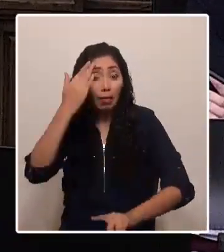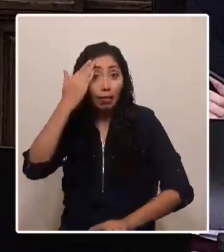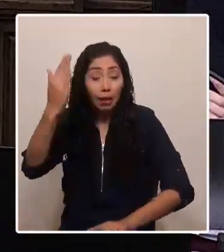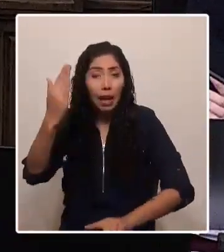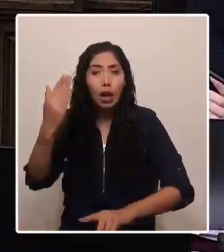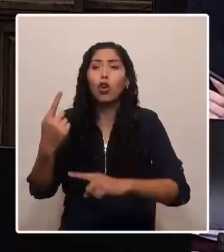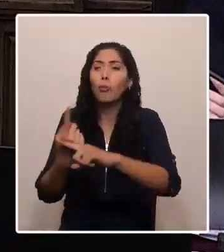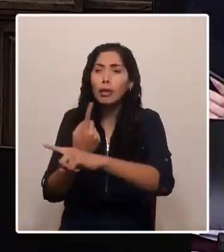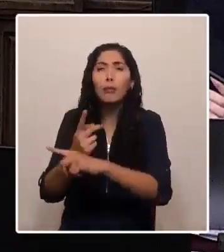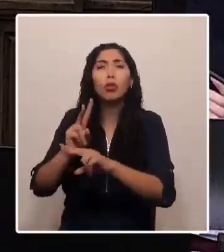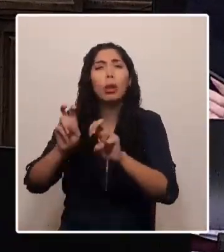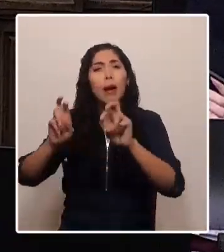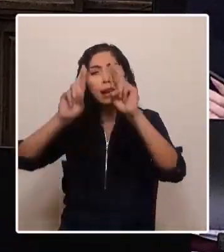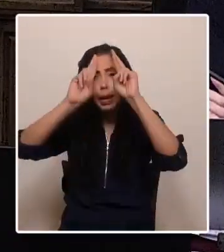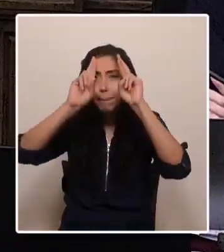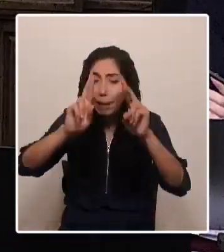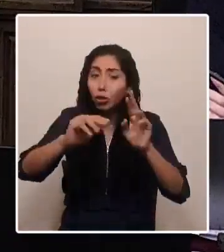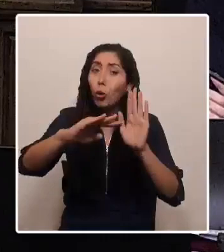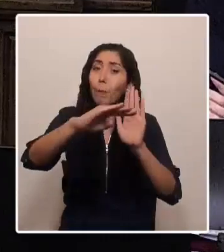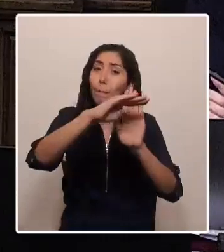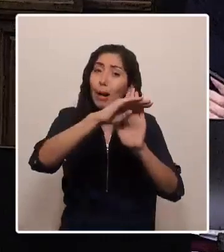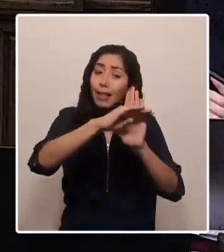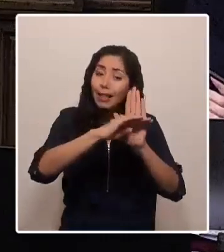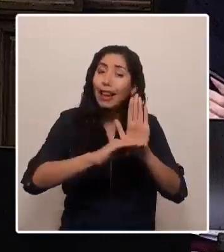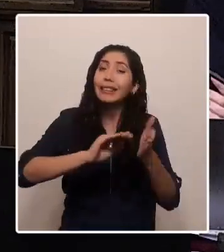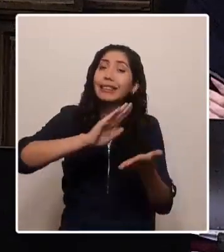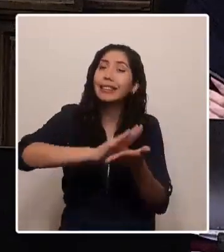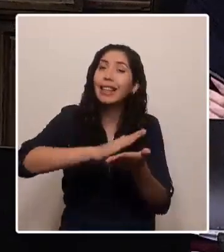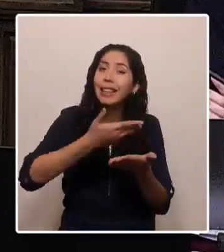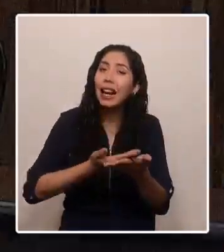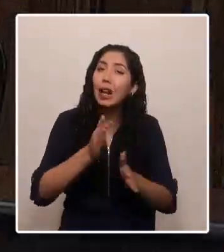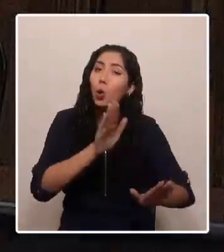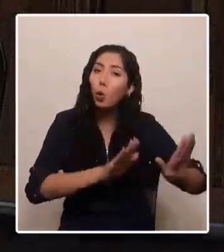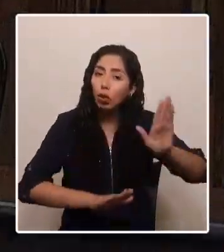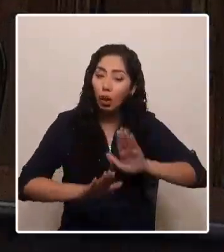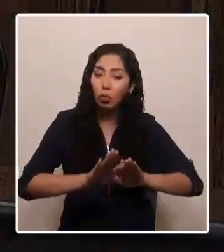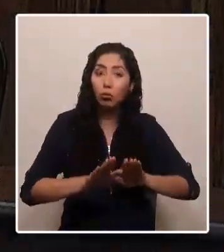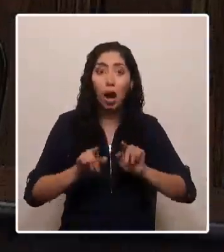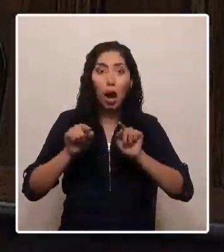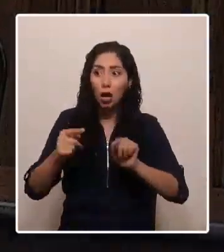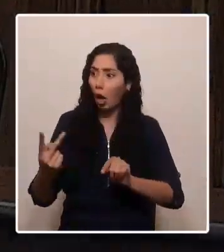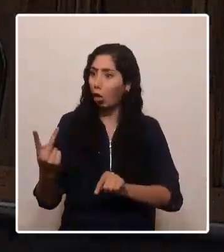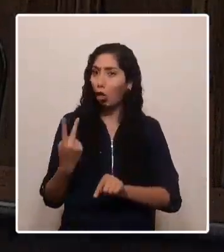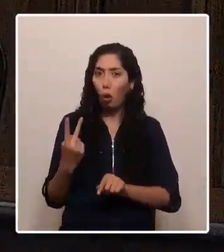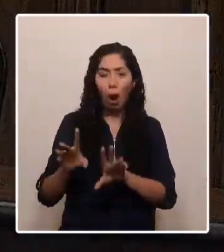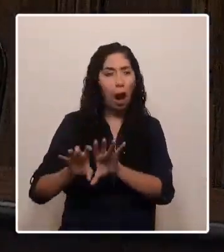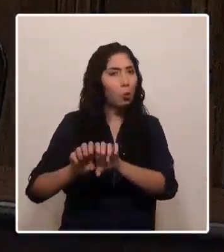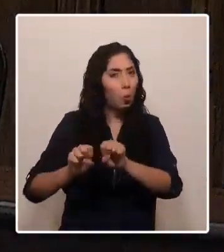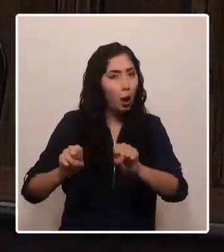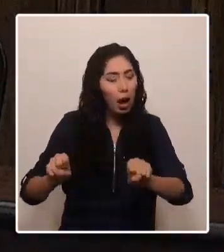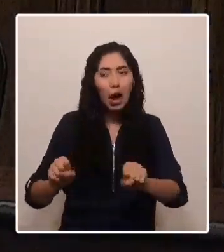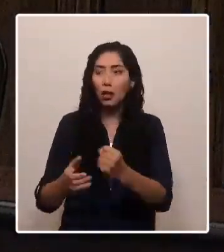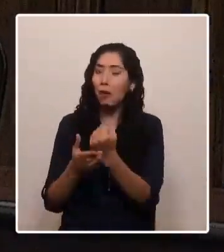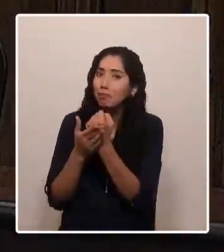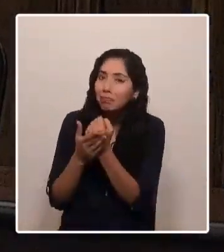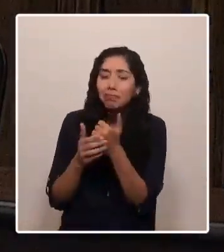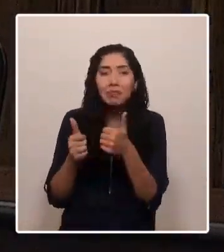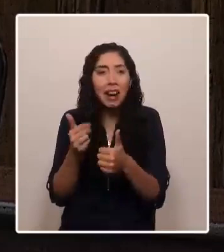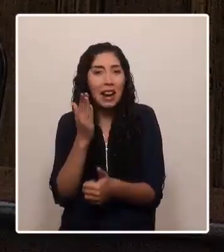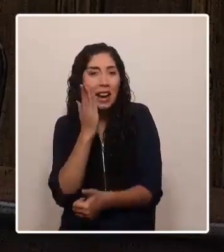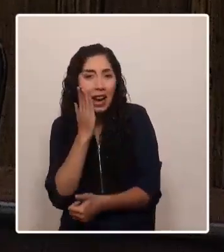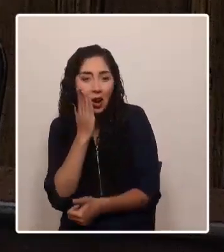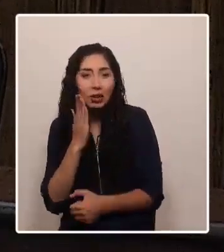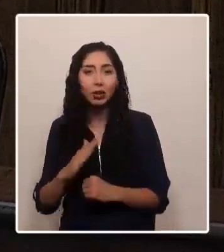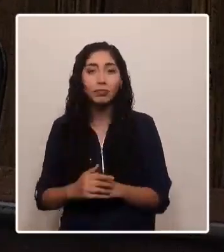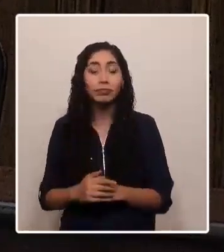respeto a las medidas sanitarias de cuidado. En ese minuto hicimos acuerdos generosos, y sin embargo, tristemente,